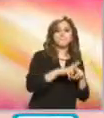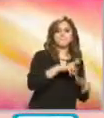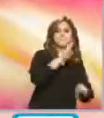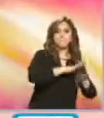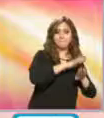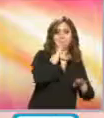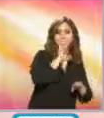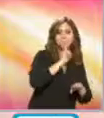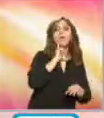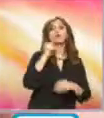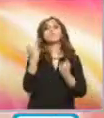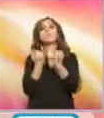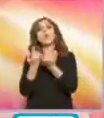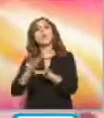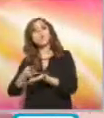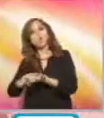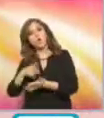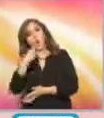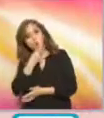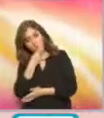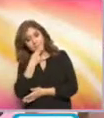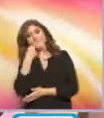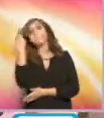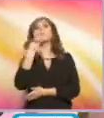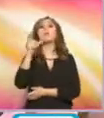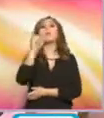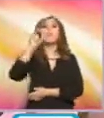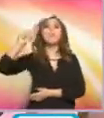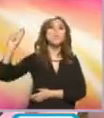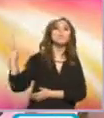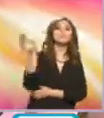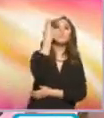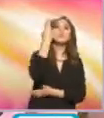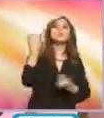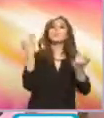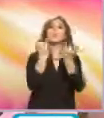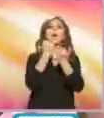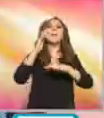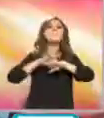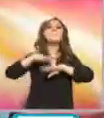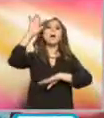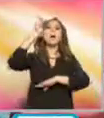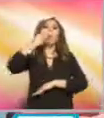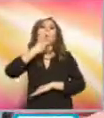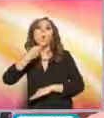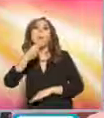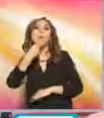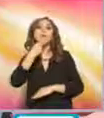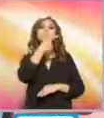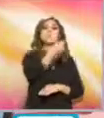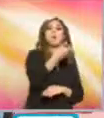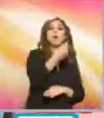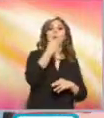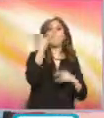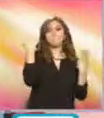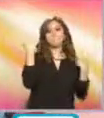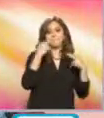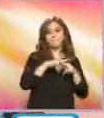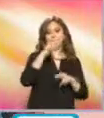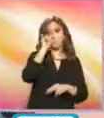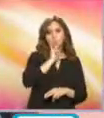varones que mujeres, pero bueno, habrá con quien empatices mejor que otros profesores, pero tu hijo trata con